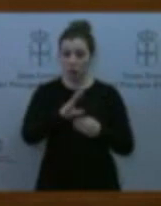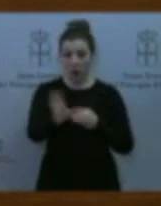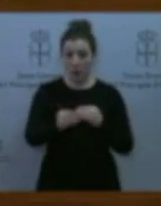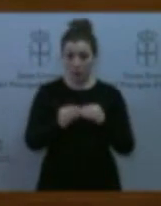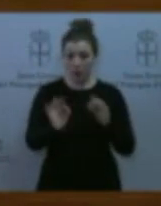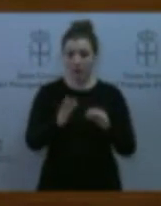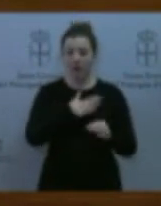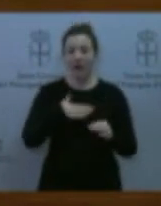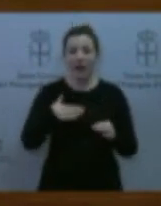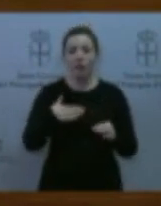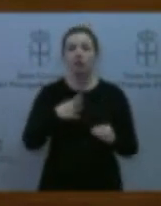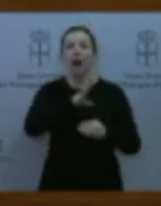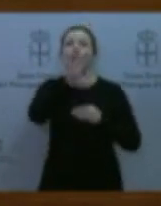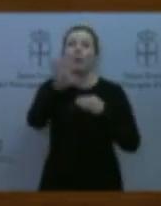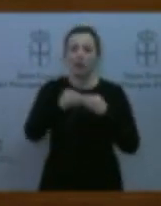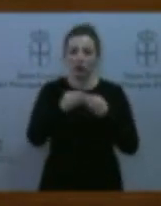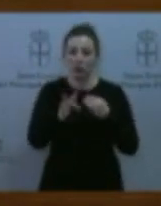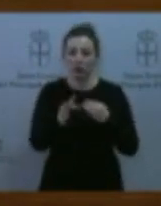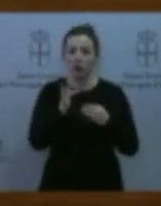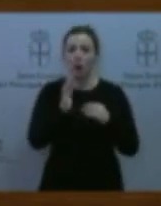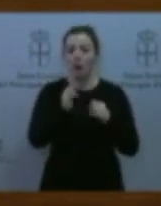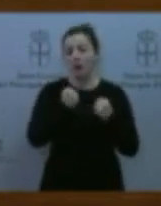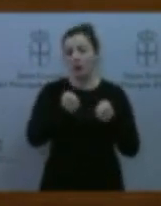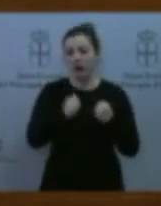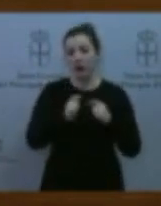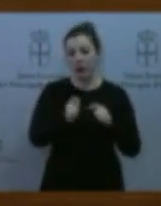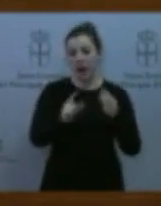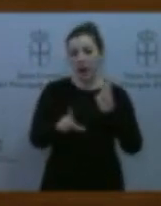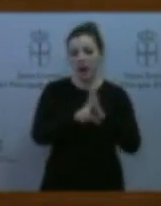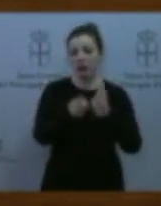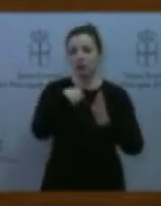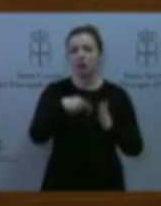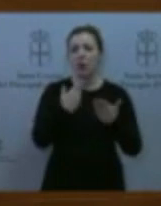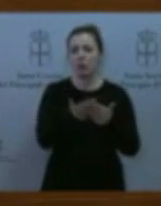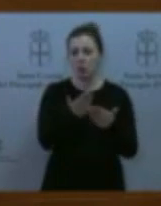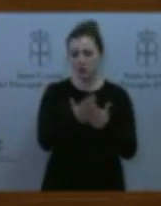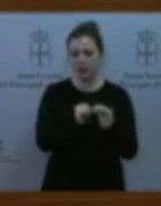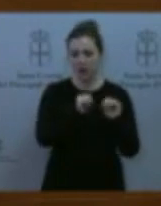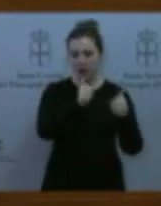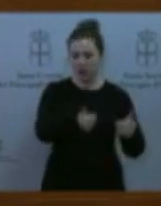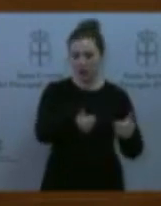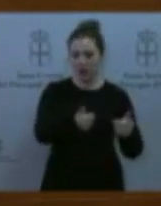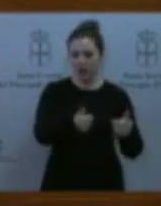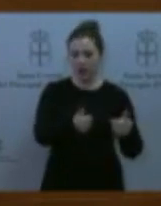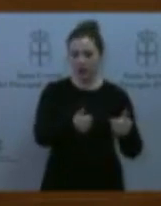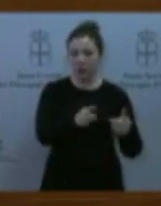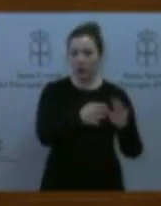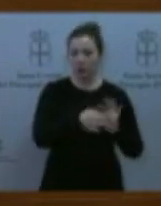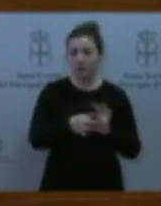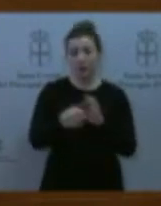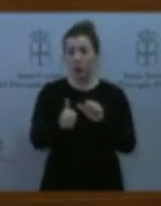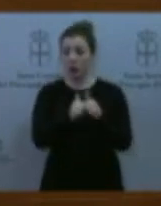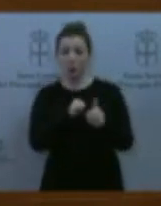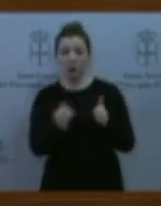de la ley. Partimos de una propuesta inicial que recordaba mucho al copia y pega de leyes de memoria de otras comunidades